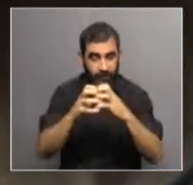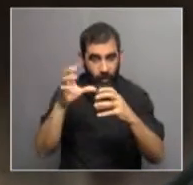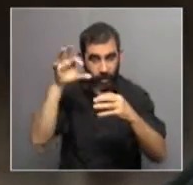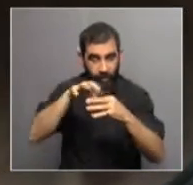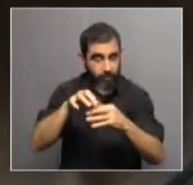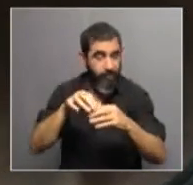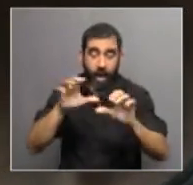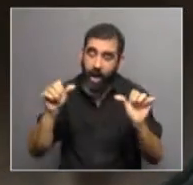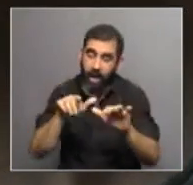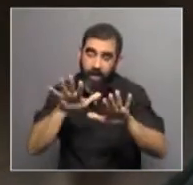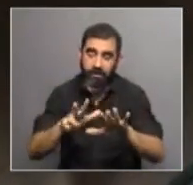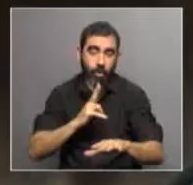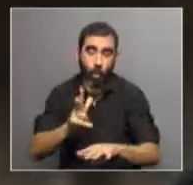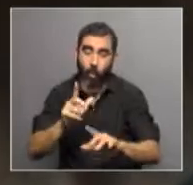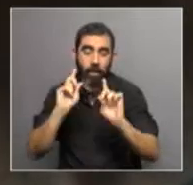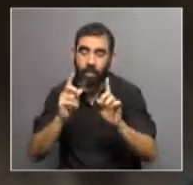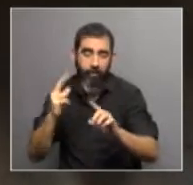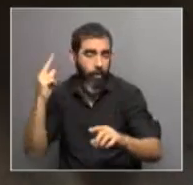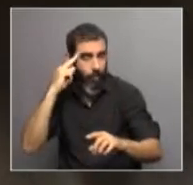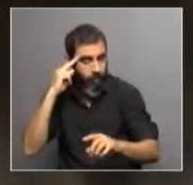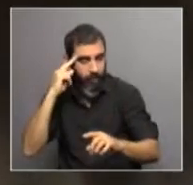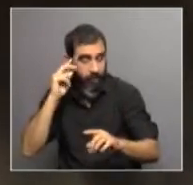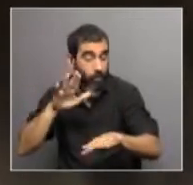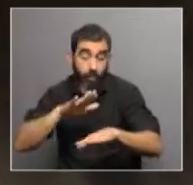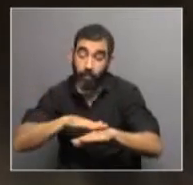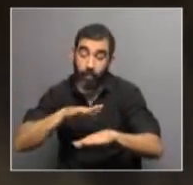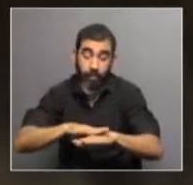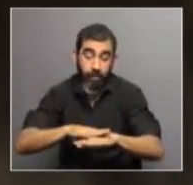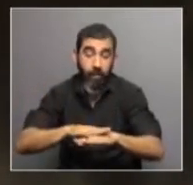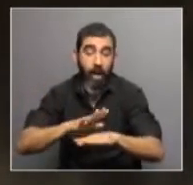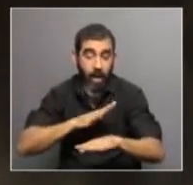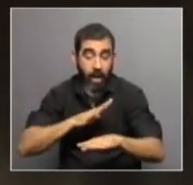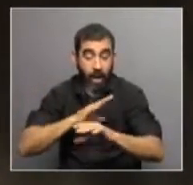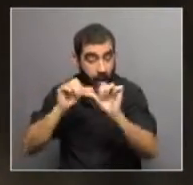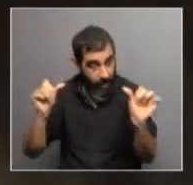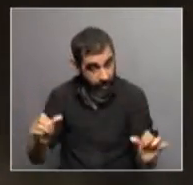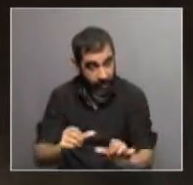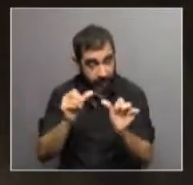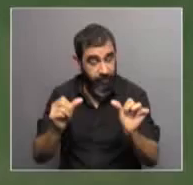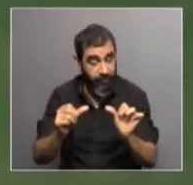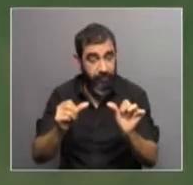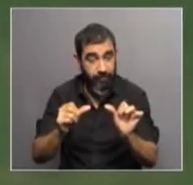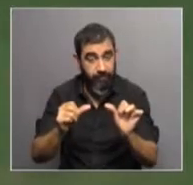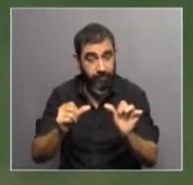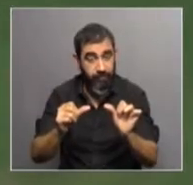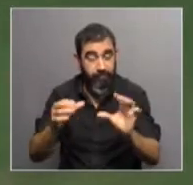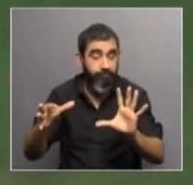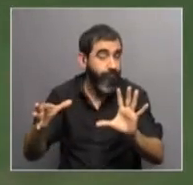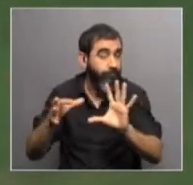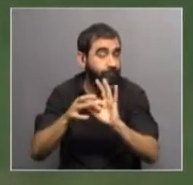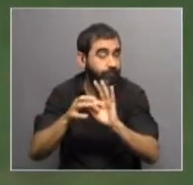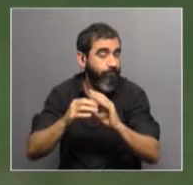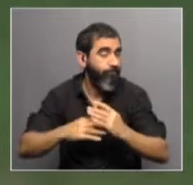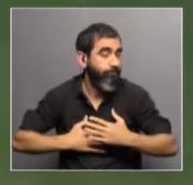hechos para ser nostálgicos. Una vez que de alguna manera establecemos un lazo